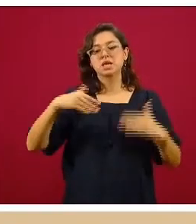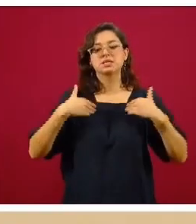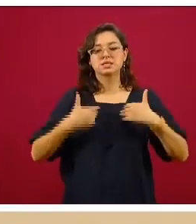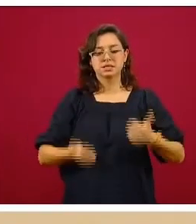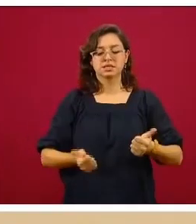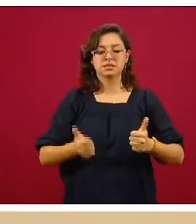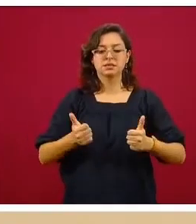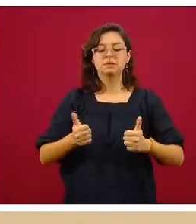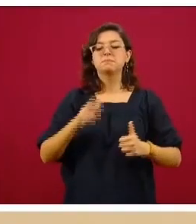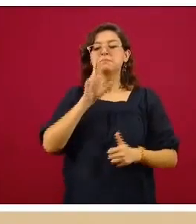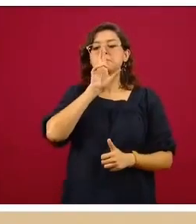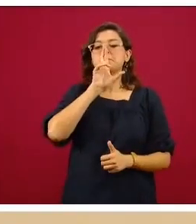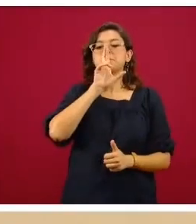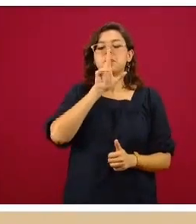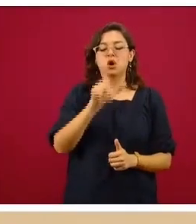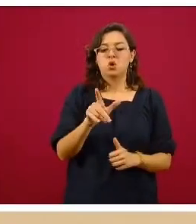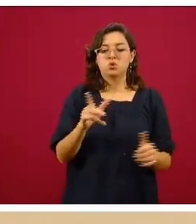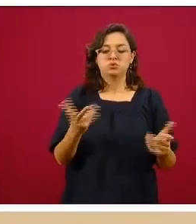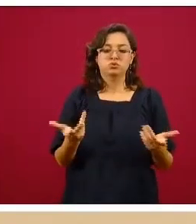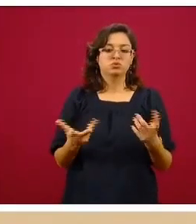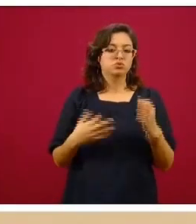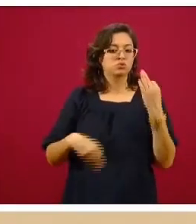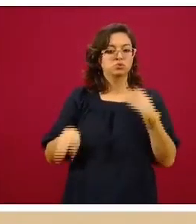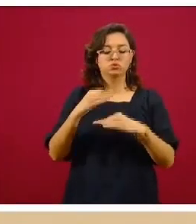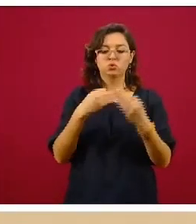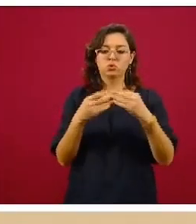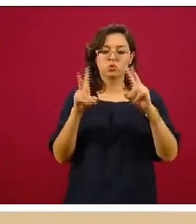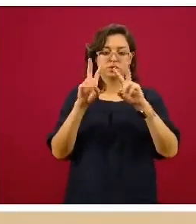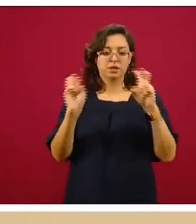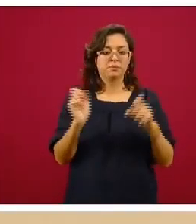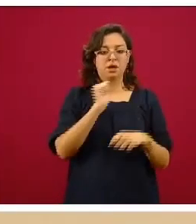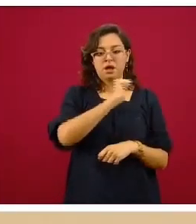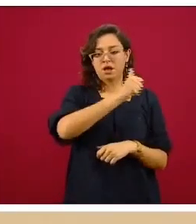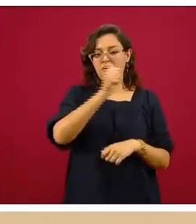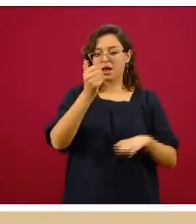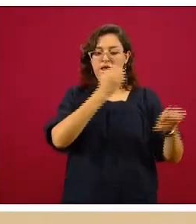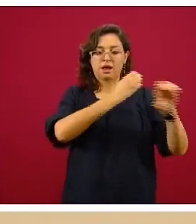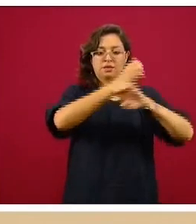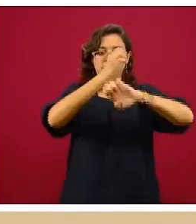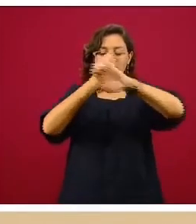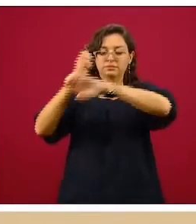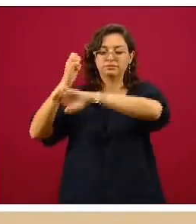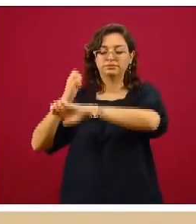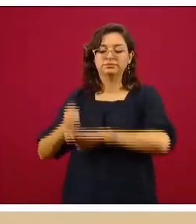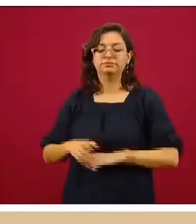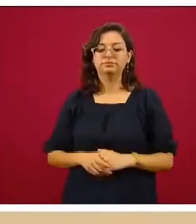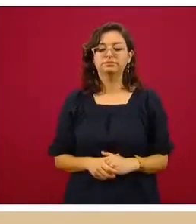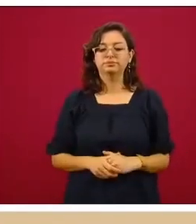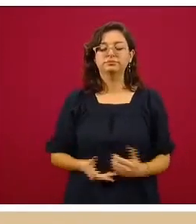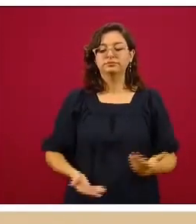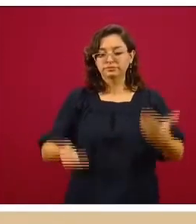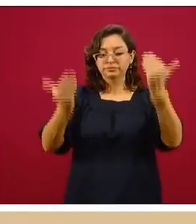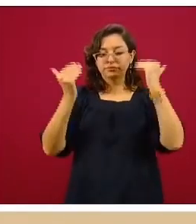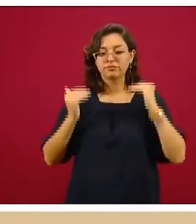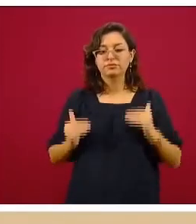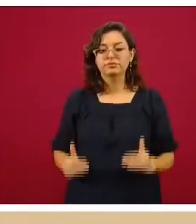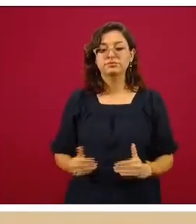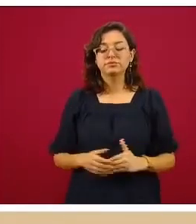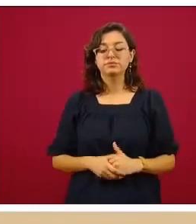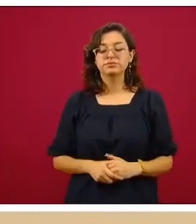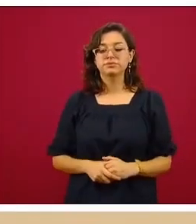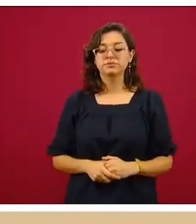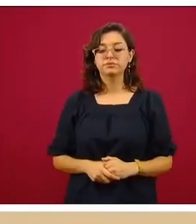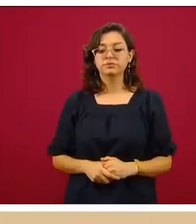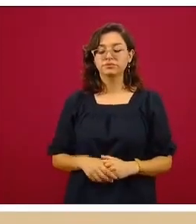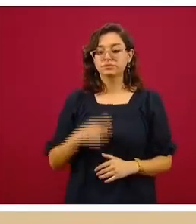viendo este comportamiento para cada una de las entidades federativas. La siguiente diapositiva es ya una